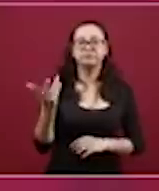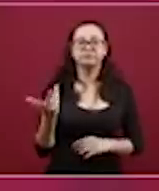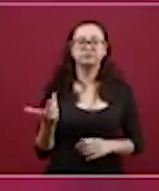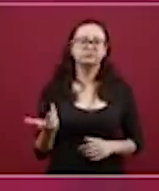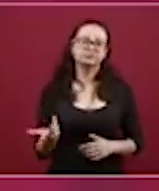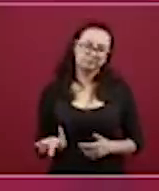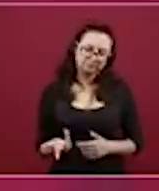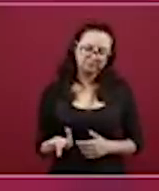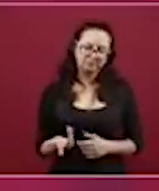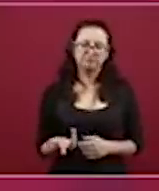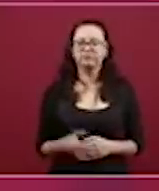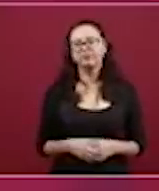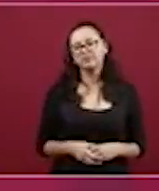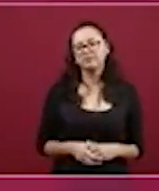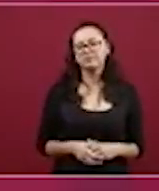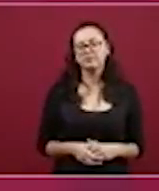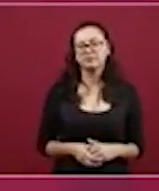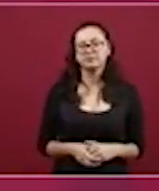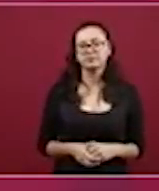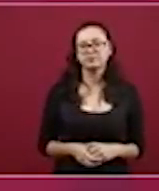dar